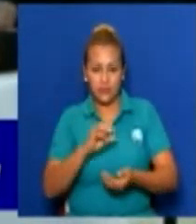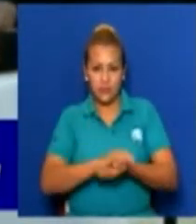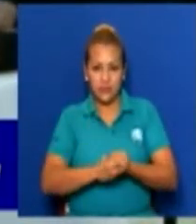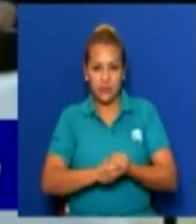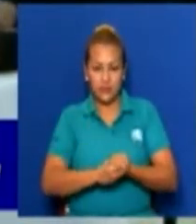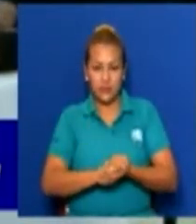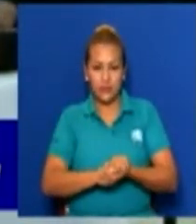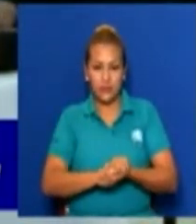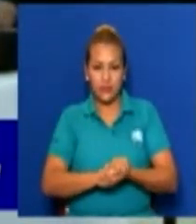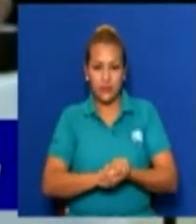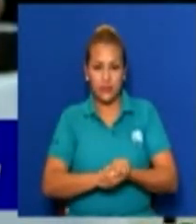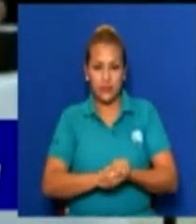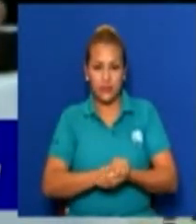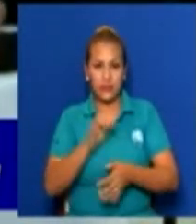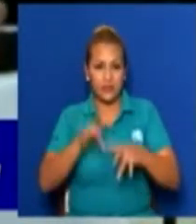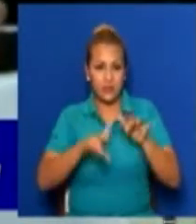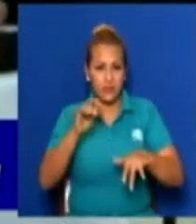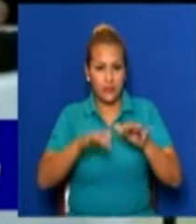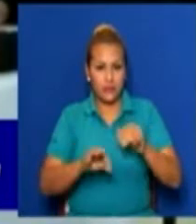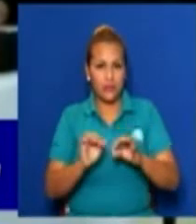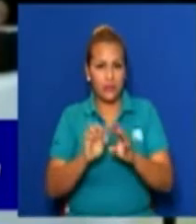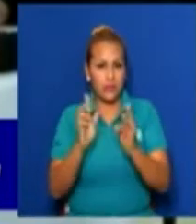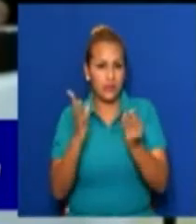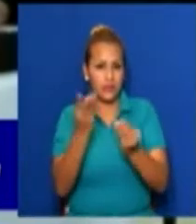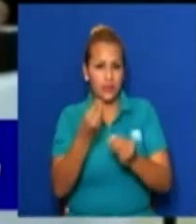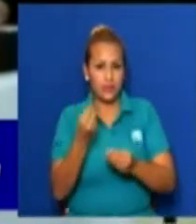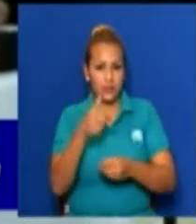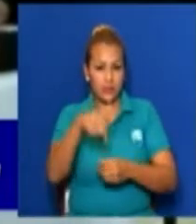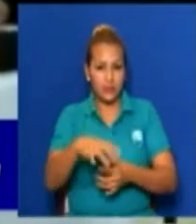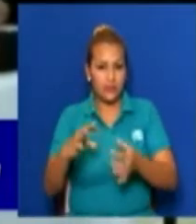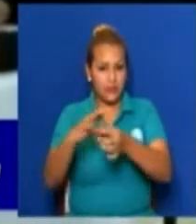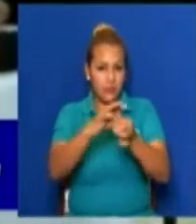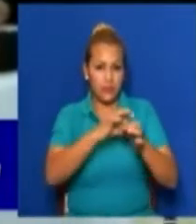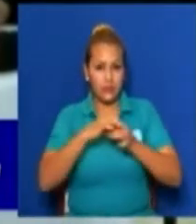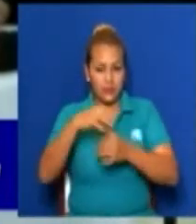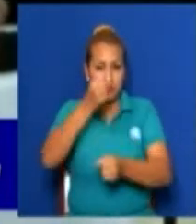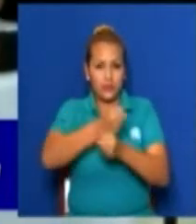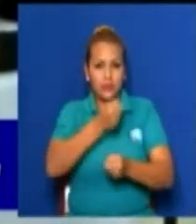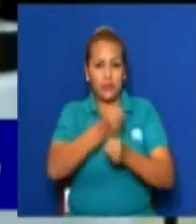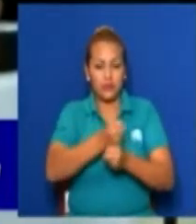Roberto Moreno, secretario general de la Confederación Unitaria de Trabajadores.